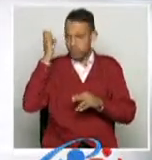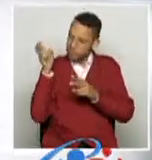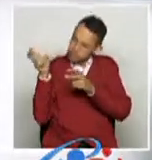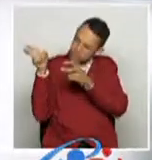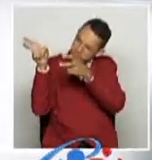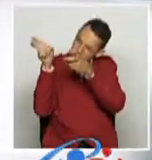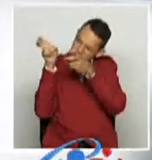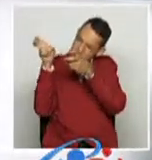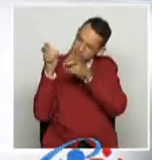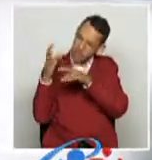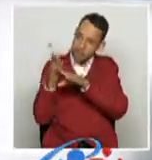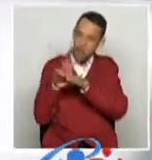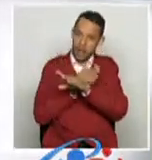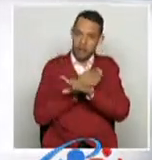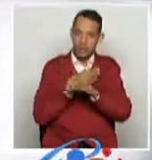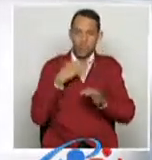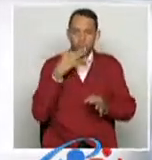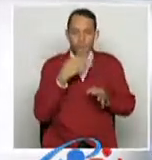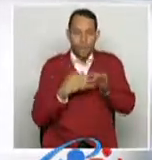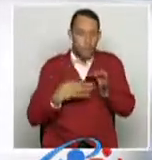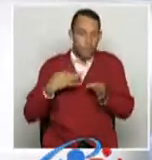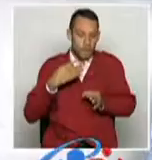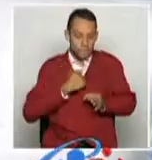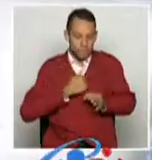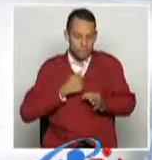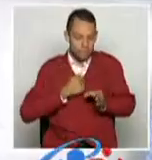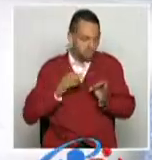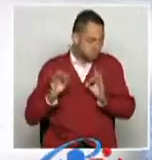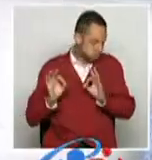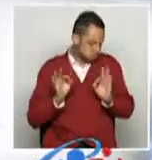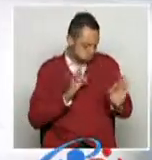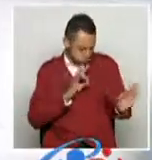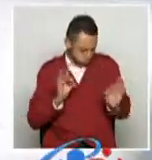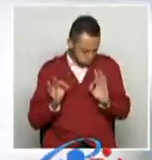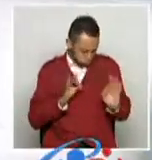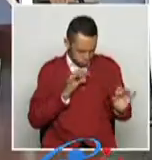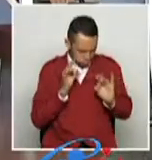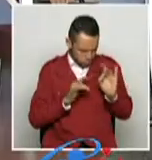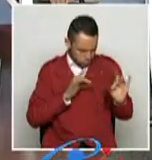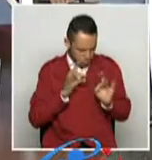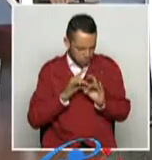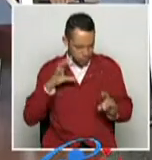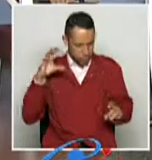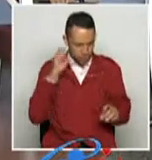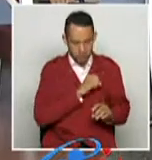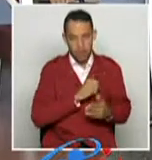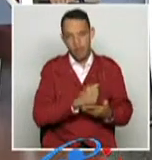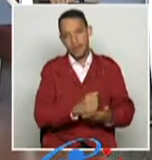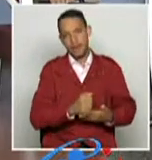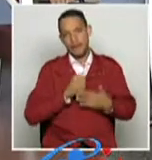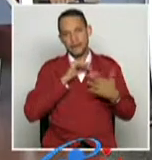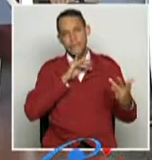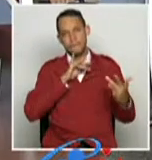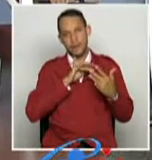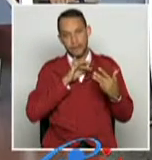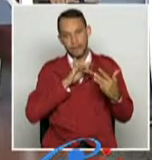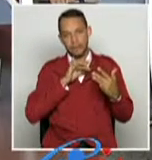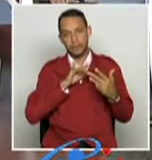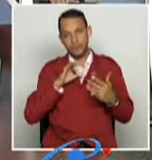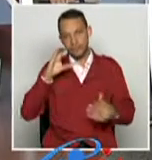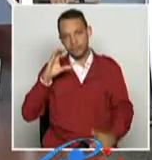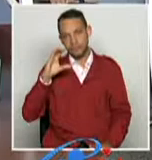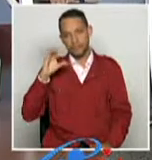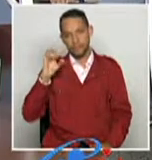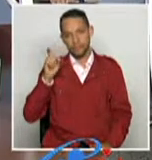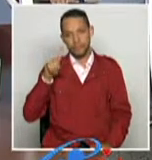buscan es la prevención. Desde ese punto de vista, César, que conoce, que trabaja actualmente desde hace algún tiempo con